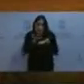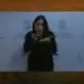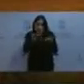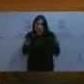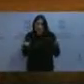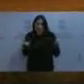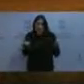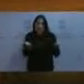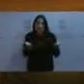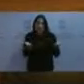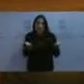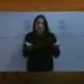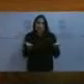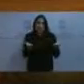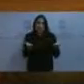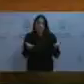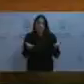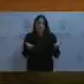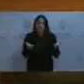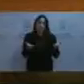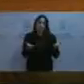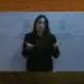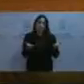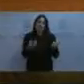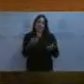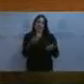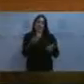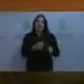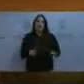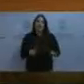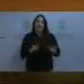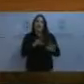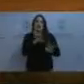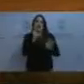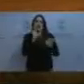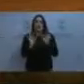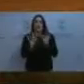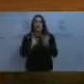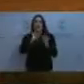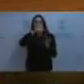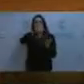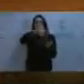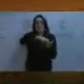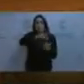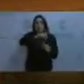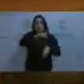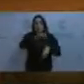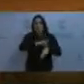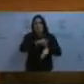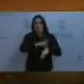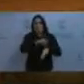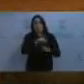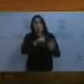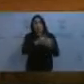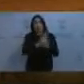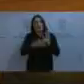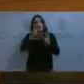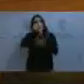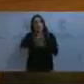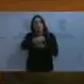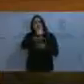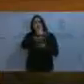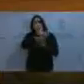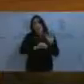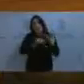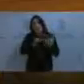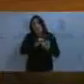dicho respondió, se hablaba de la libre elección de centro y médico, lo cual obligaría a publicar las listas de espera de todos